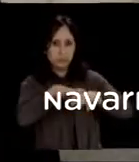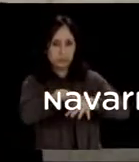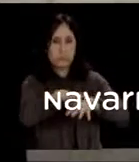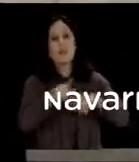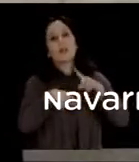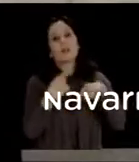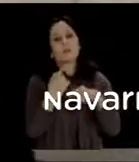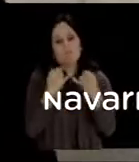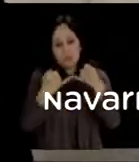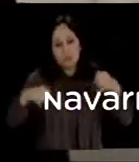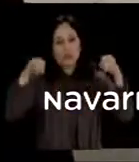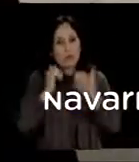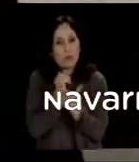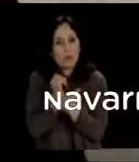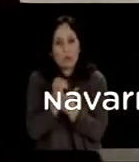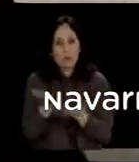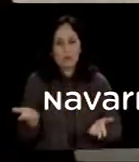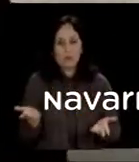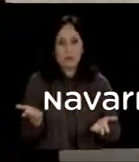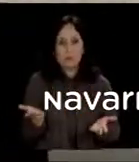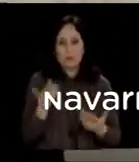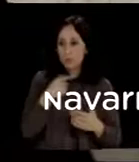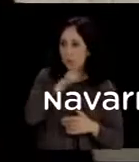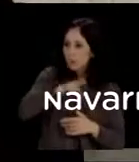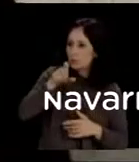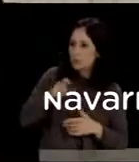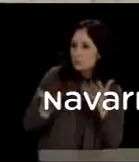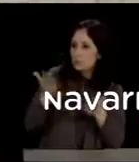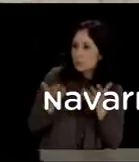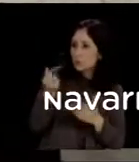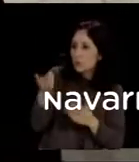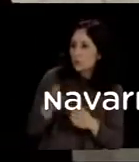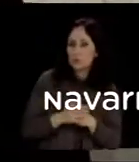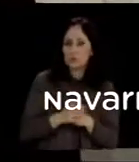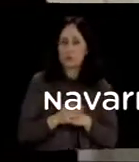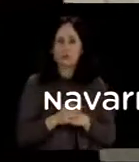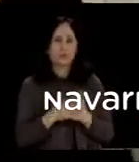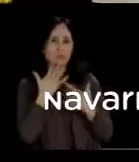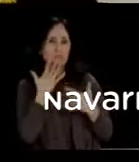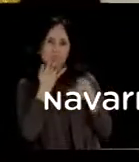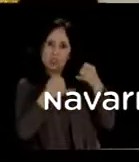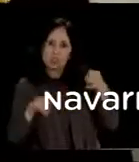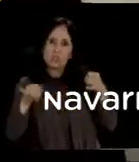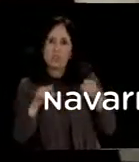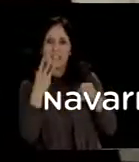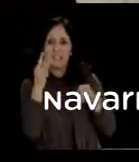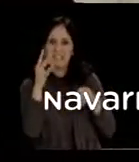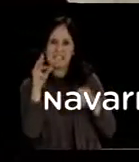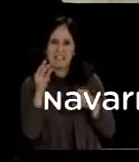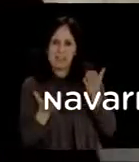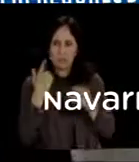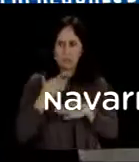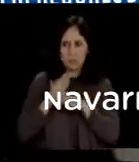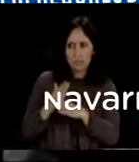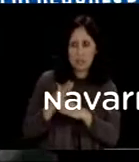degustará la chistorra. ¿Y cuánta chistorra tenemos también para tanta gente? Unos 30 kilos por ahí. ¿Habrá suficiente o no? Bueno, si